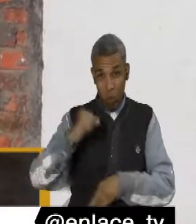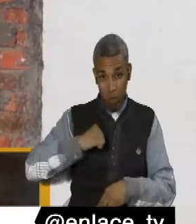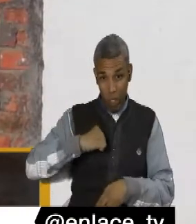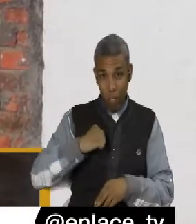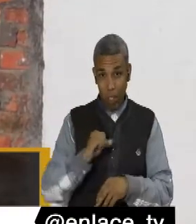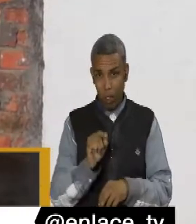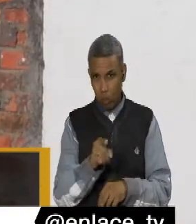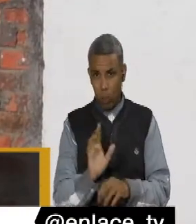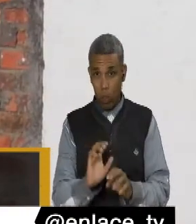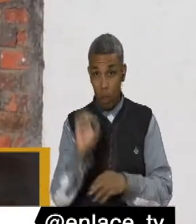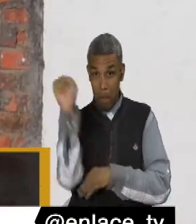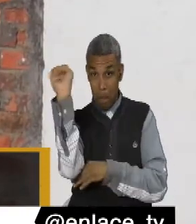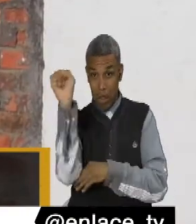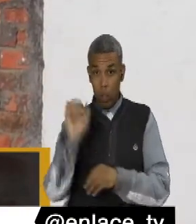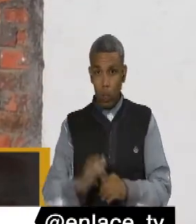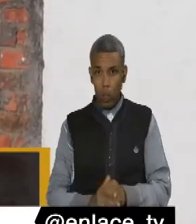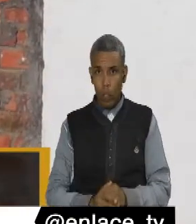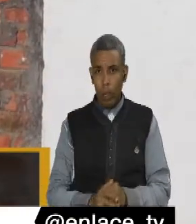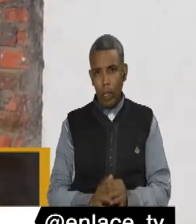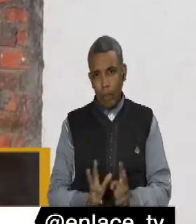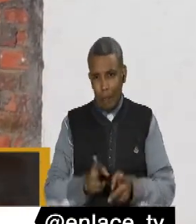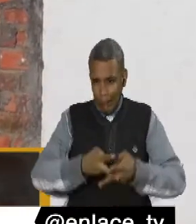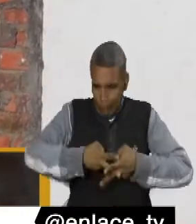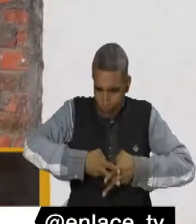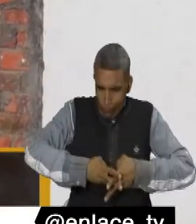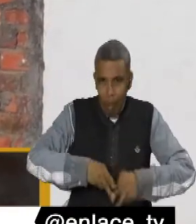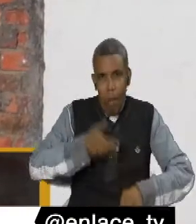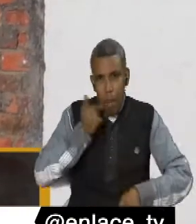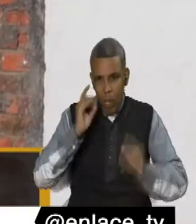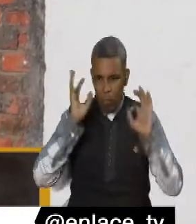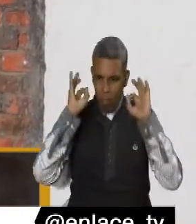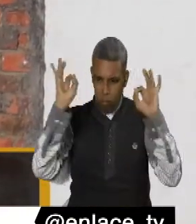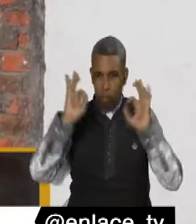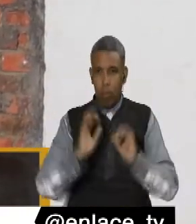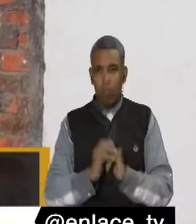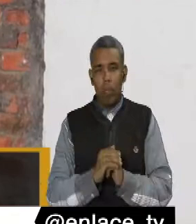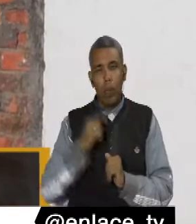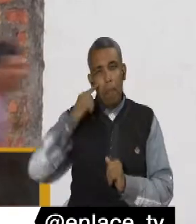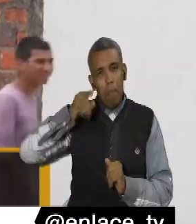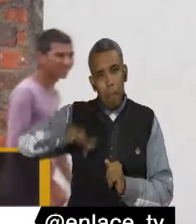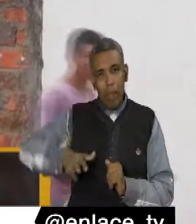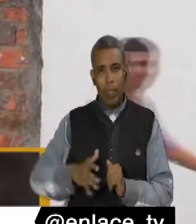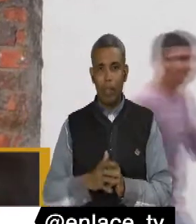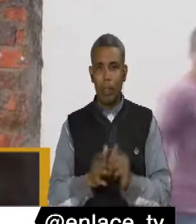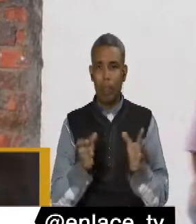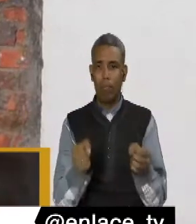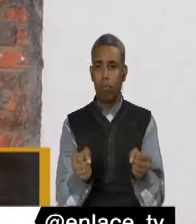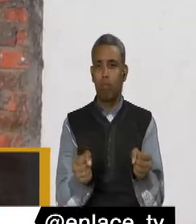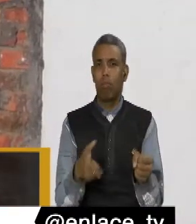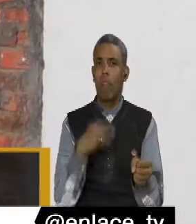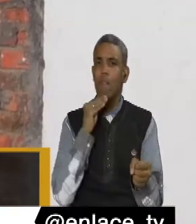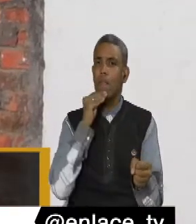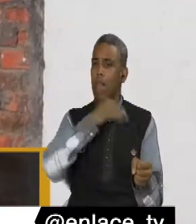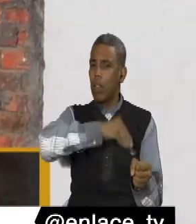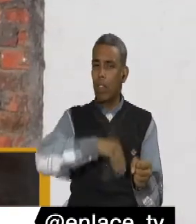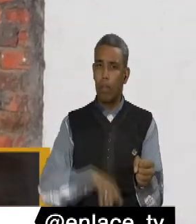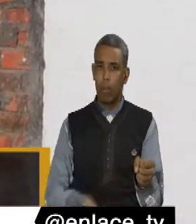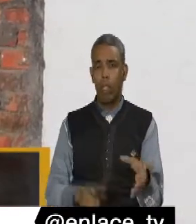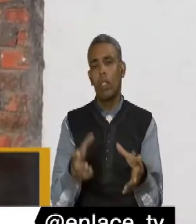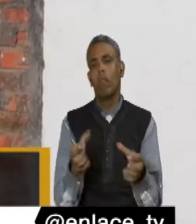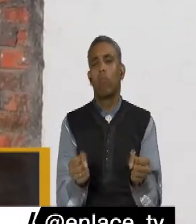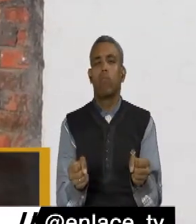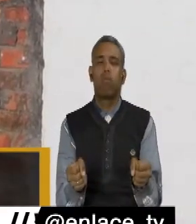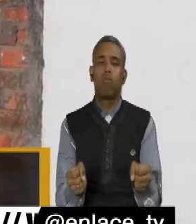revisión técnico-mecánica al día, pero al parecer fue producido precisamente por eso, por una falla mecánica donde, según el conductor